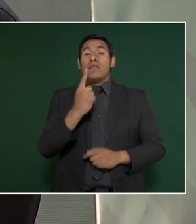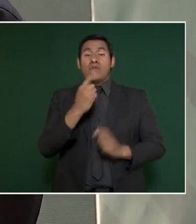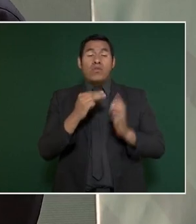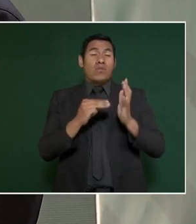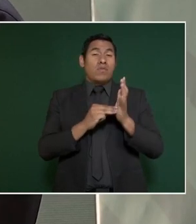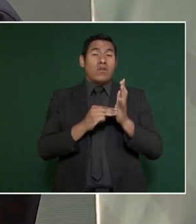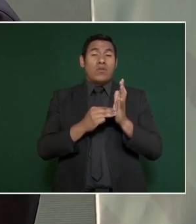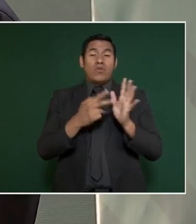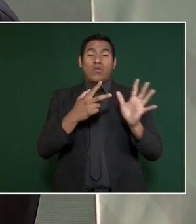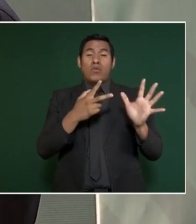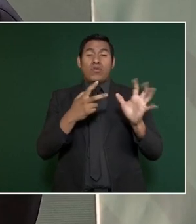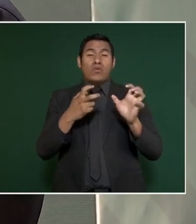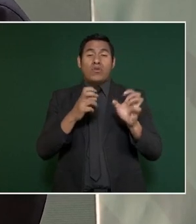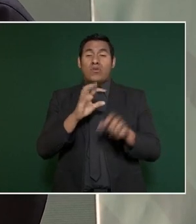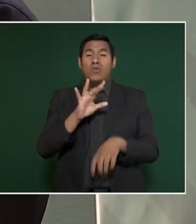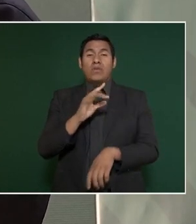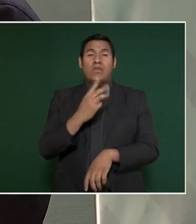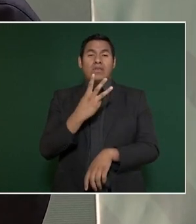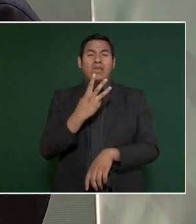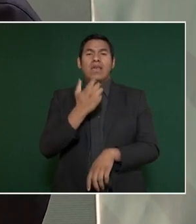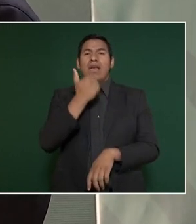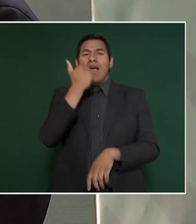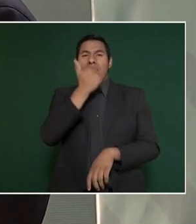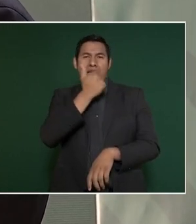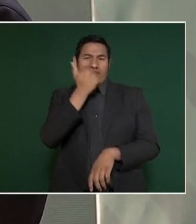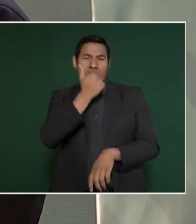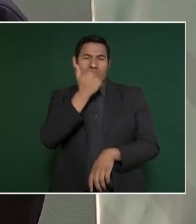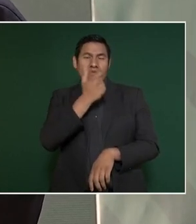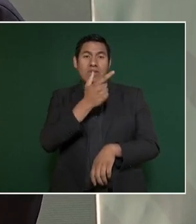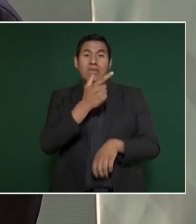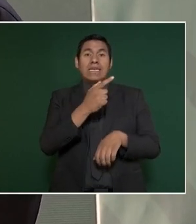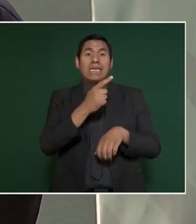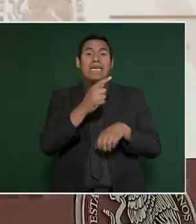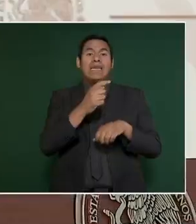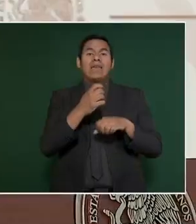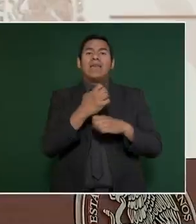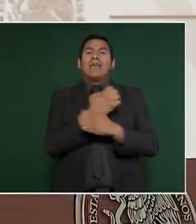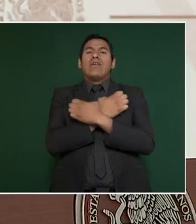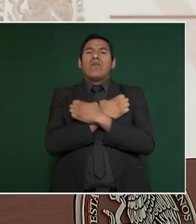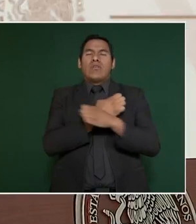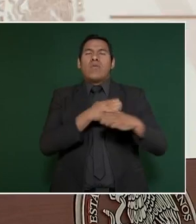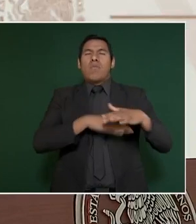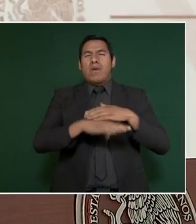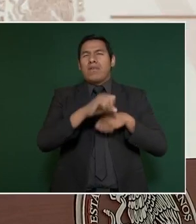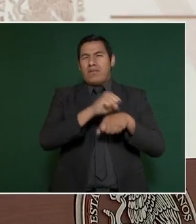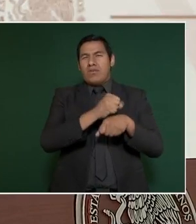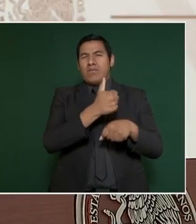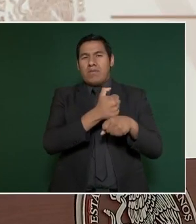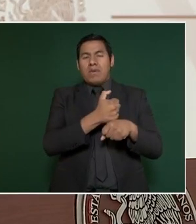2183 estudiantes de educación básica solo en Tijuana con